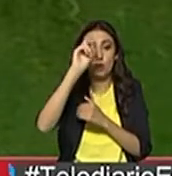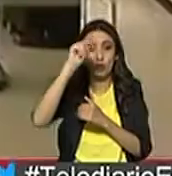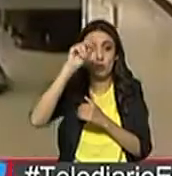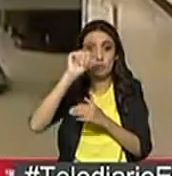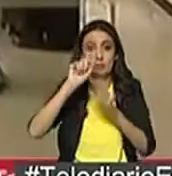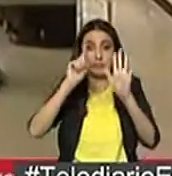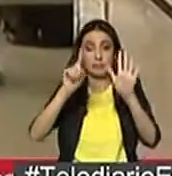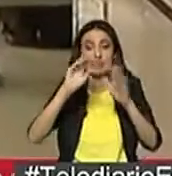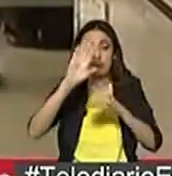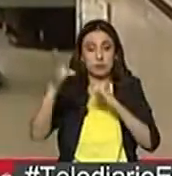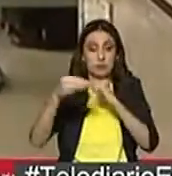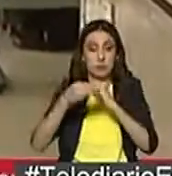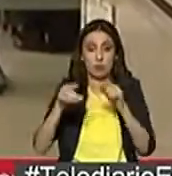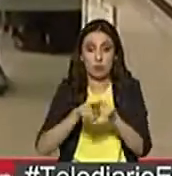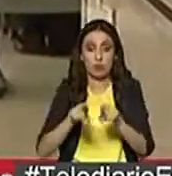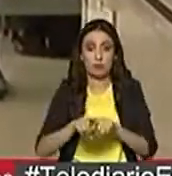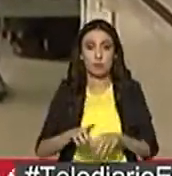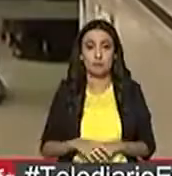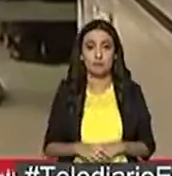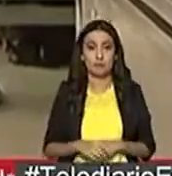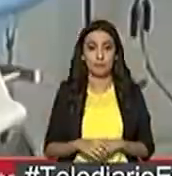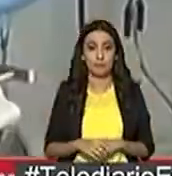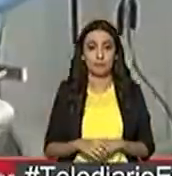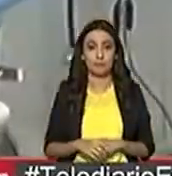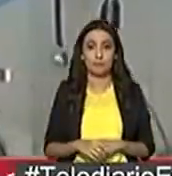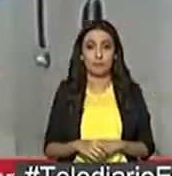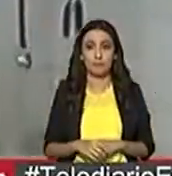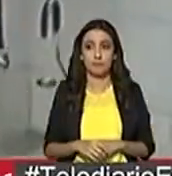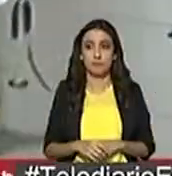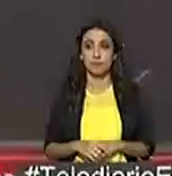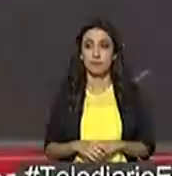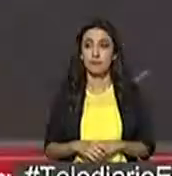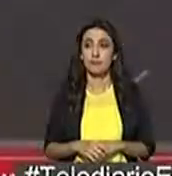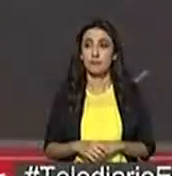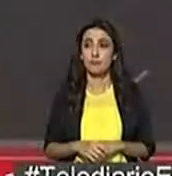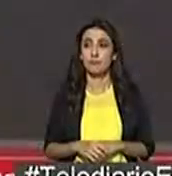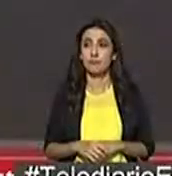seleccion.zona6@msp.gov.es. Santiago Tello, Medios Públicos.